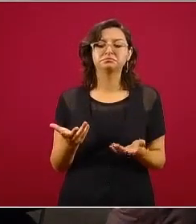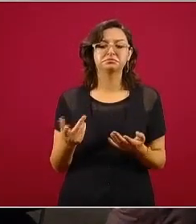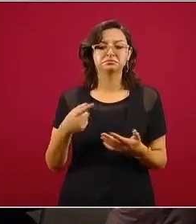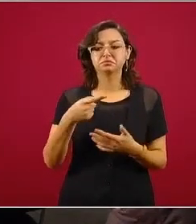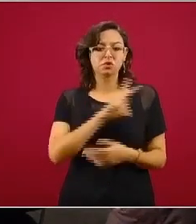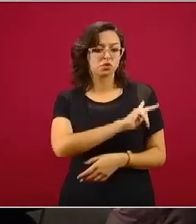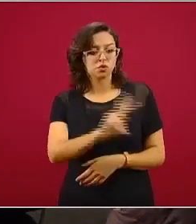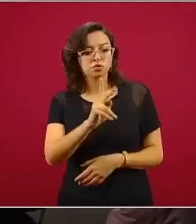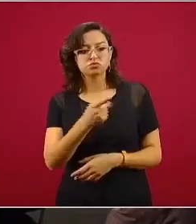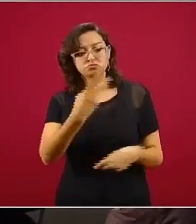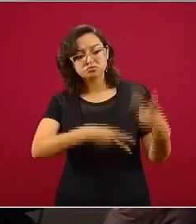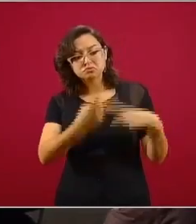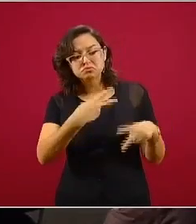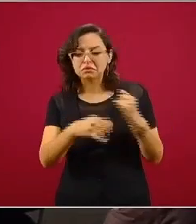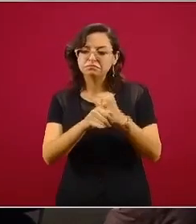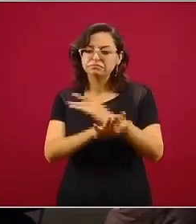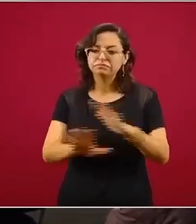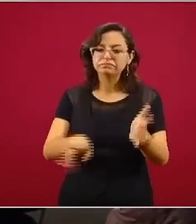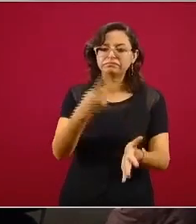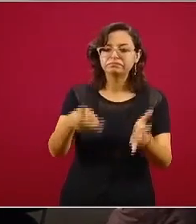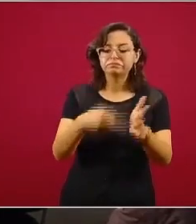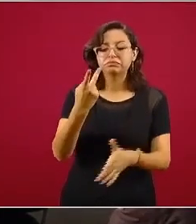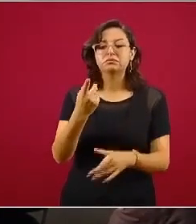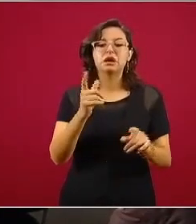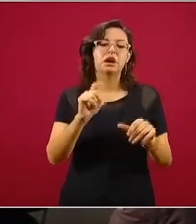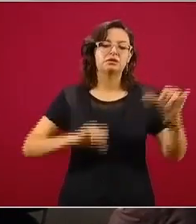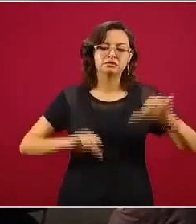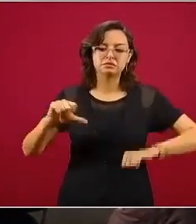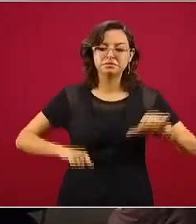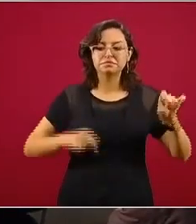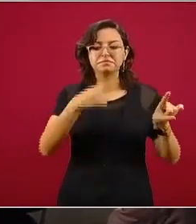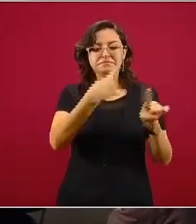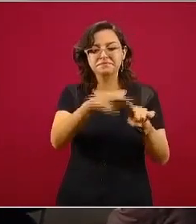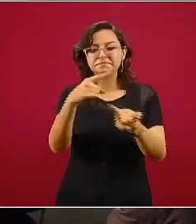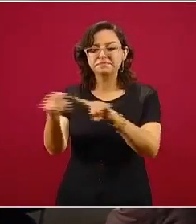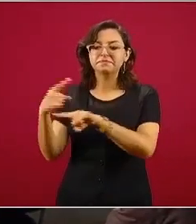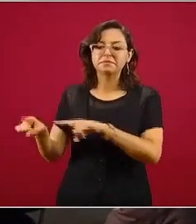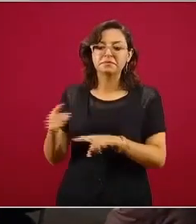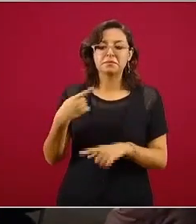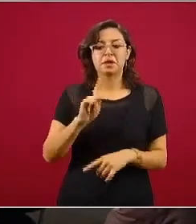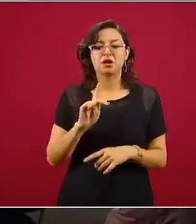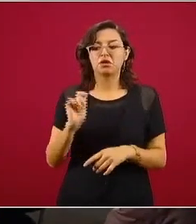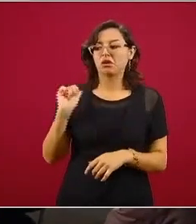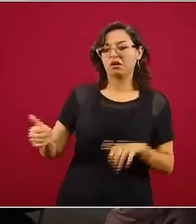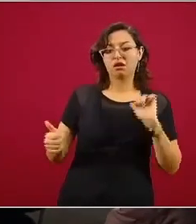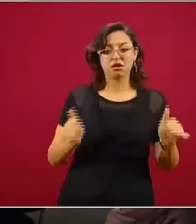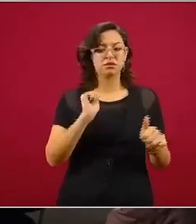conocer lo que se está llevando a cabo. Son varias acciones, pero no aisladas,